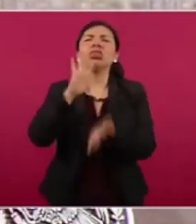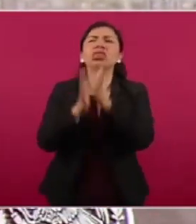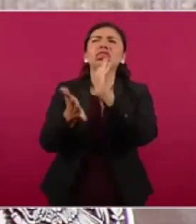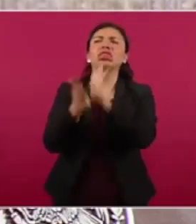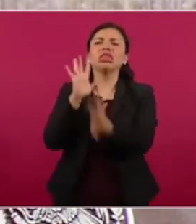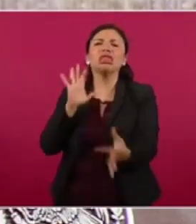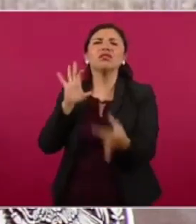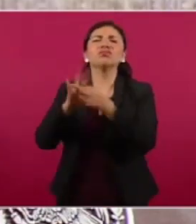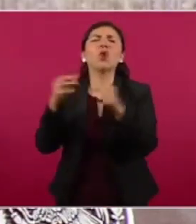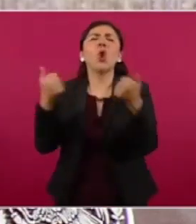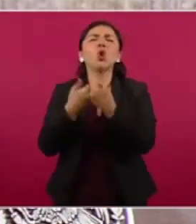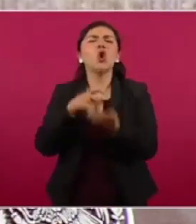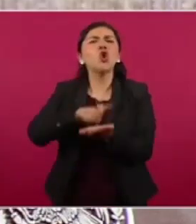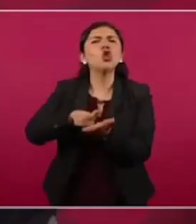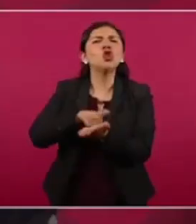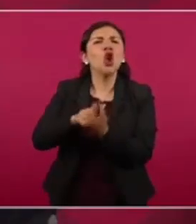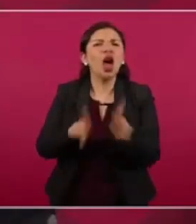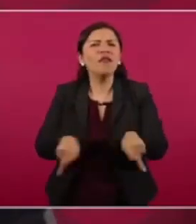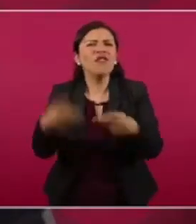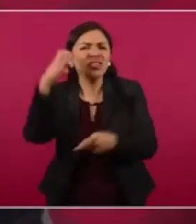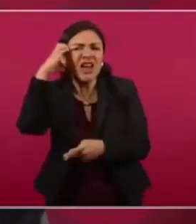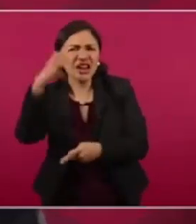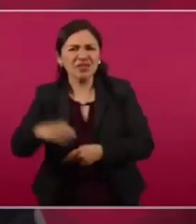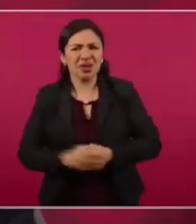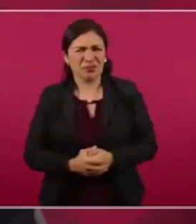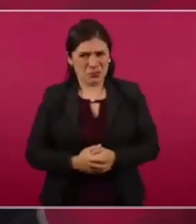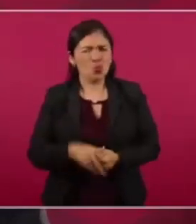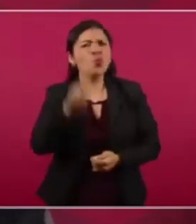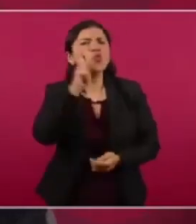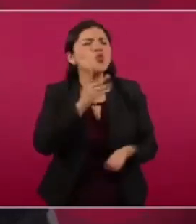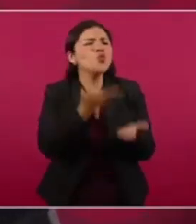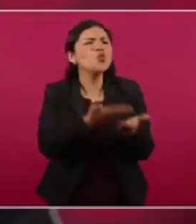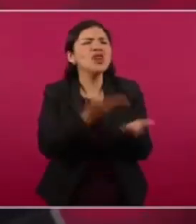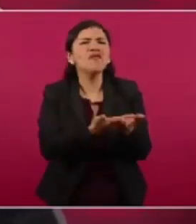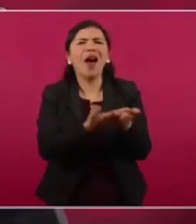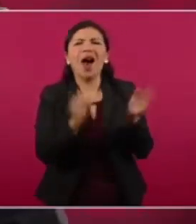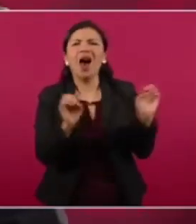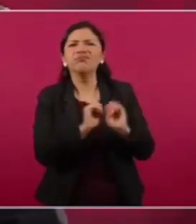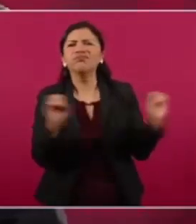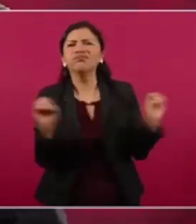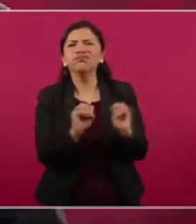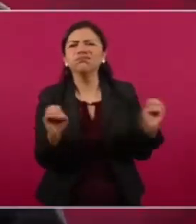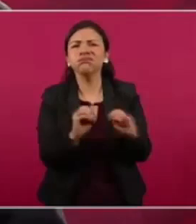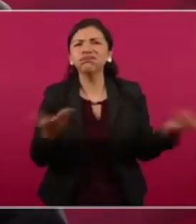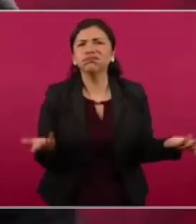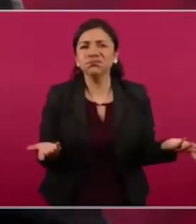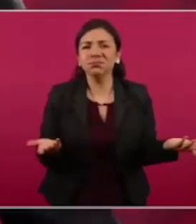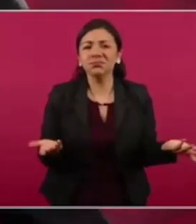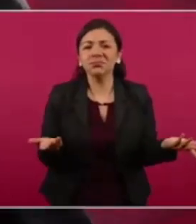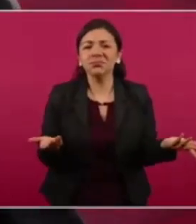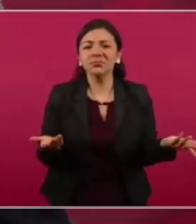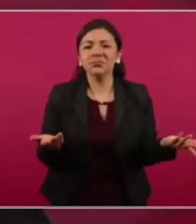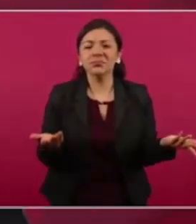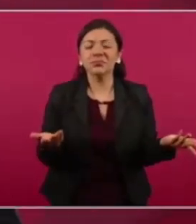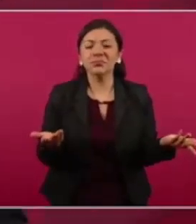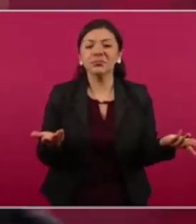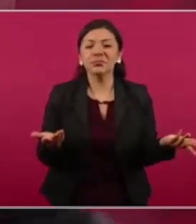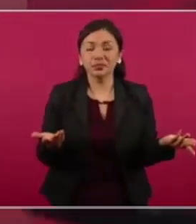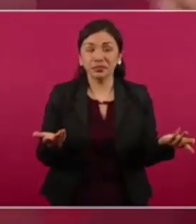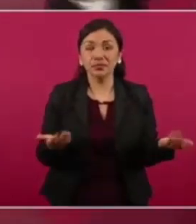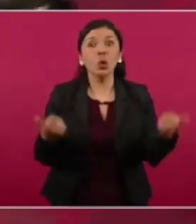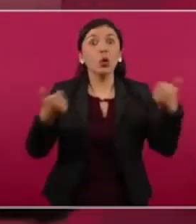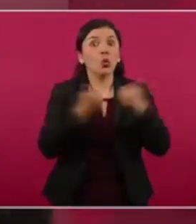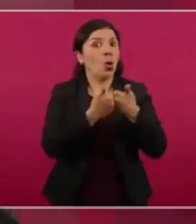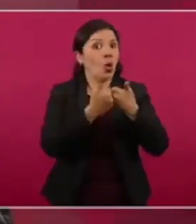el narcotráfico, sin una sola prueba. Y reúnen a